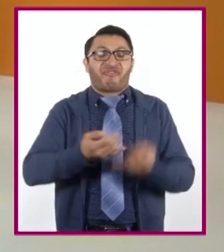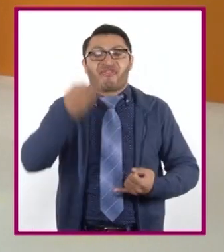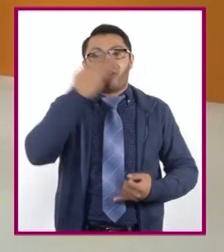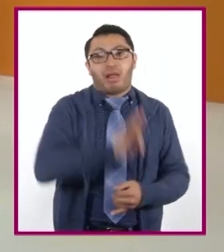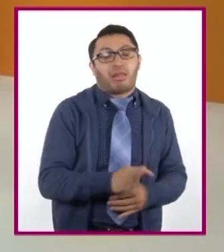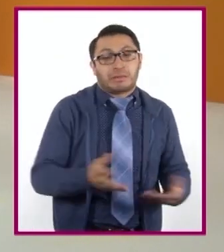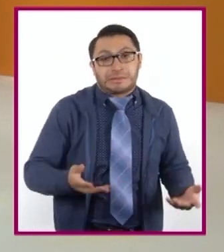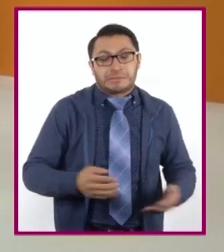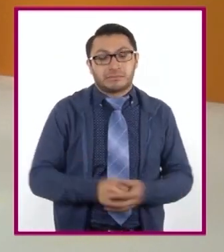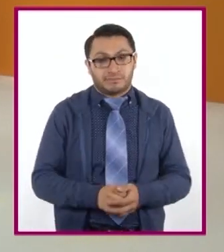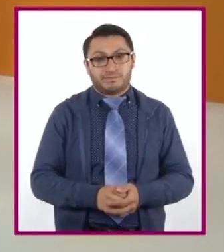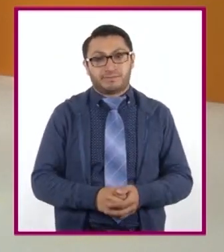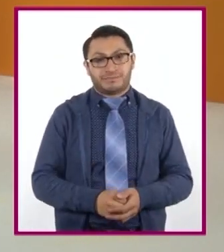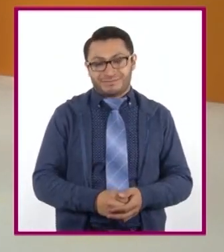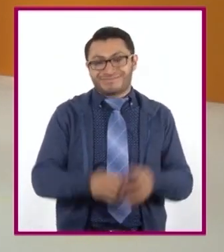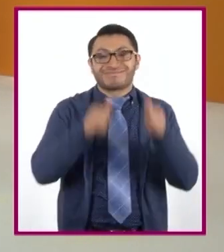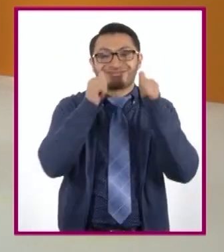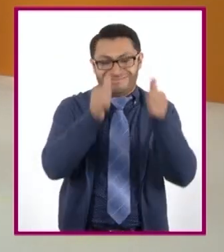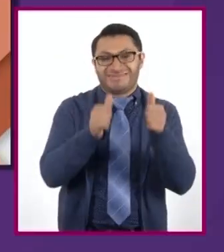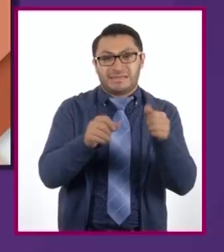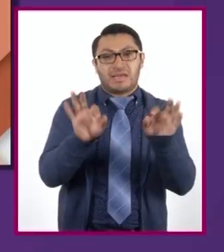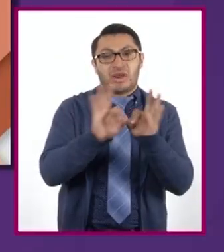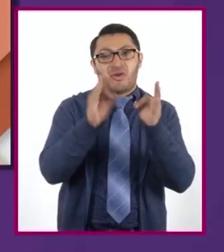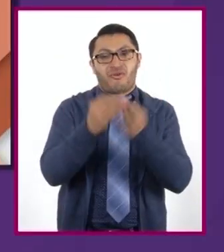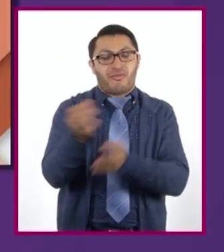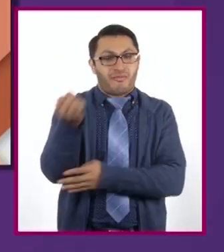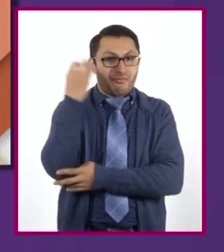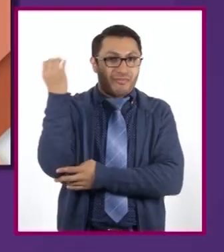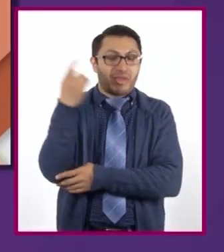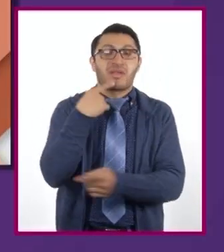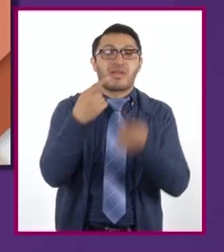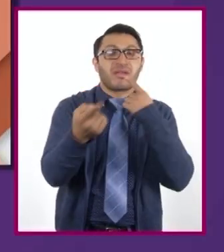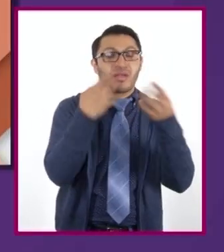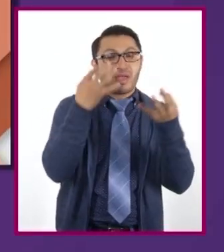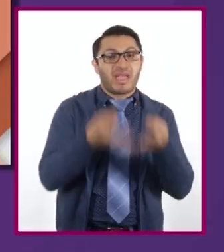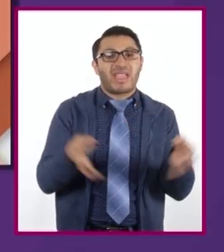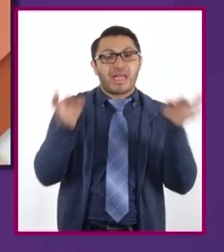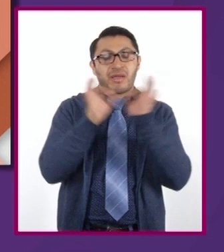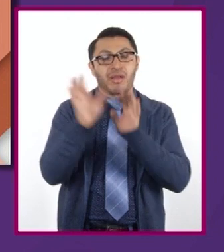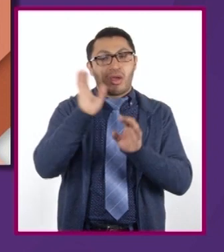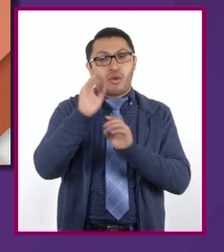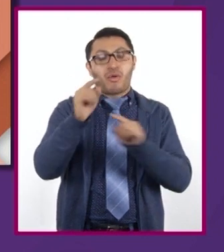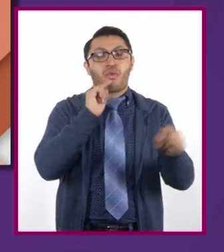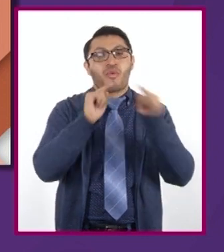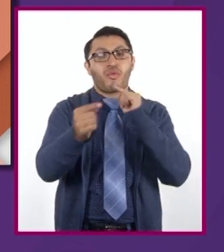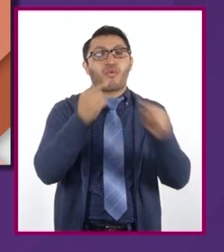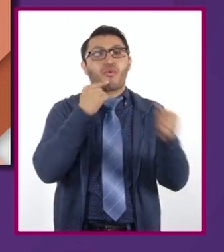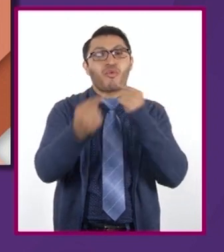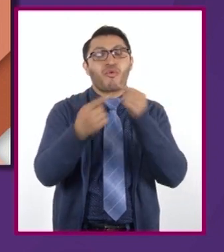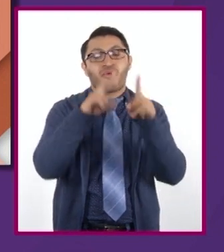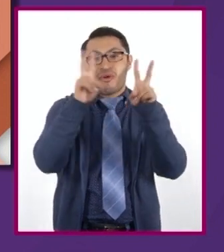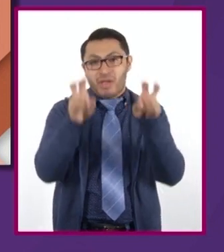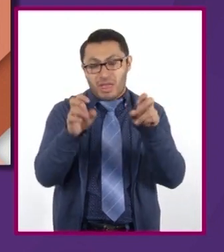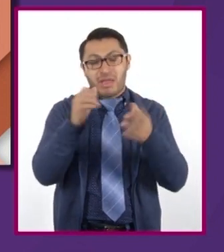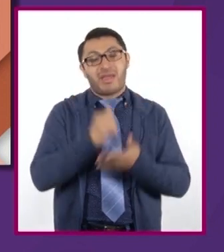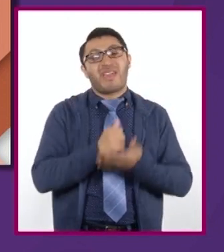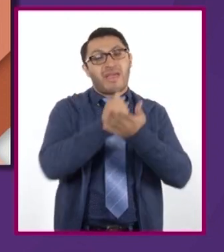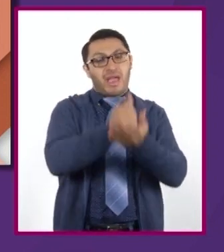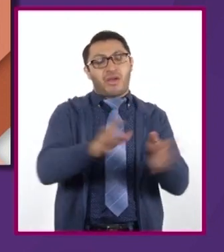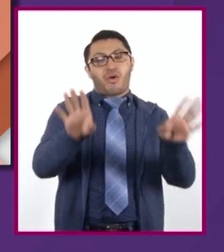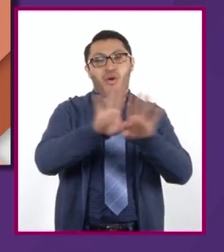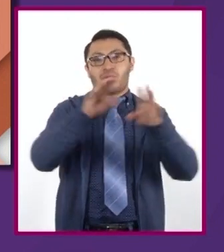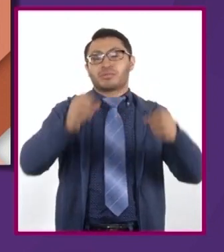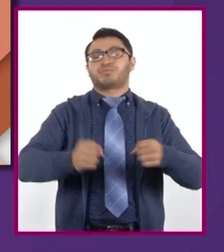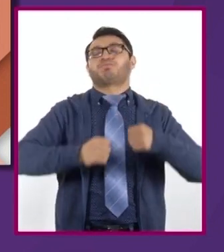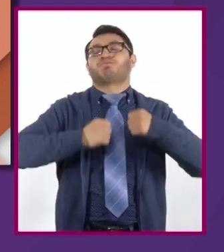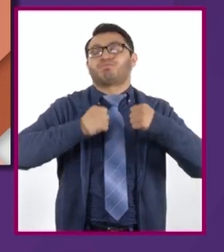Como observamos, las estrategias discursivas son fundamentales en la discusión de un tema, pues nos ayuda a darle